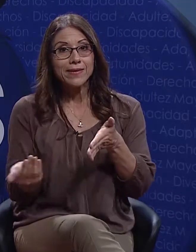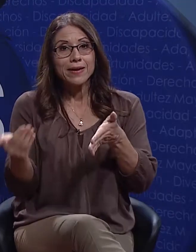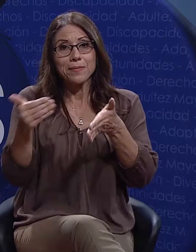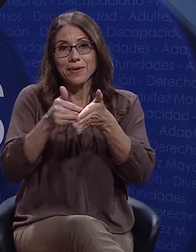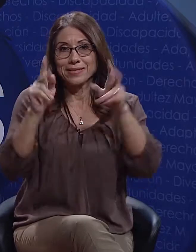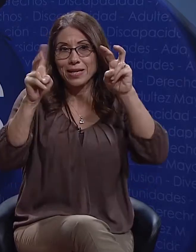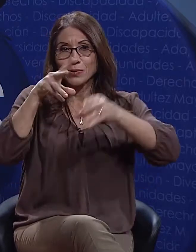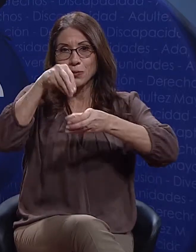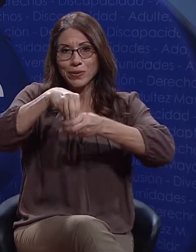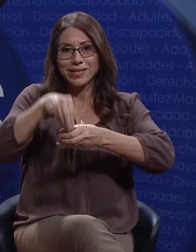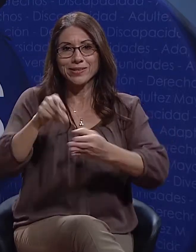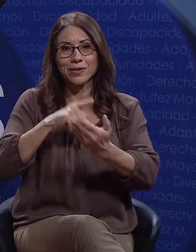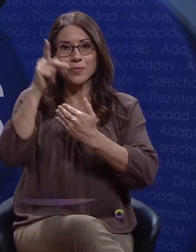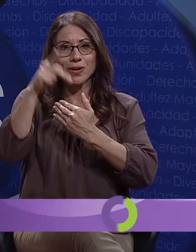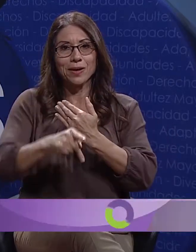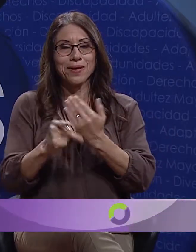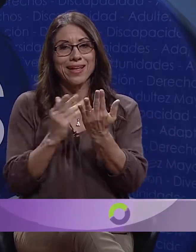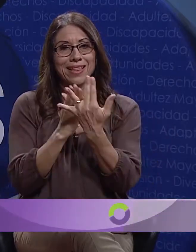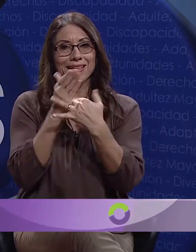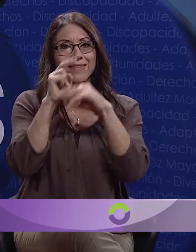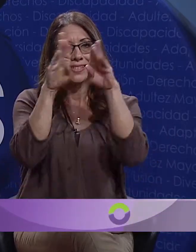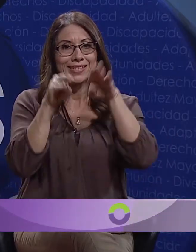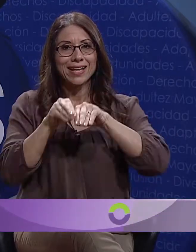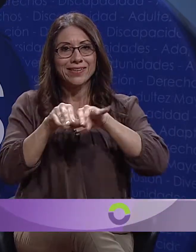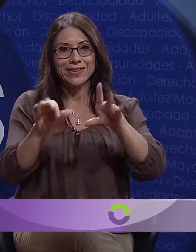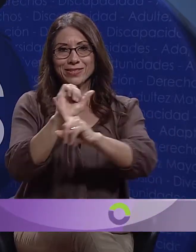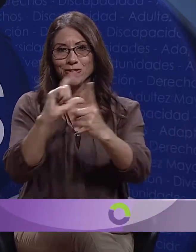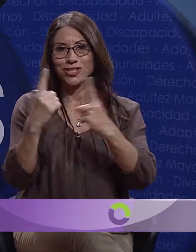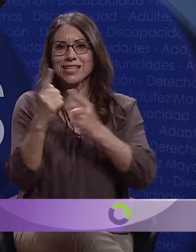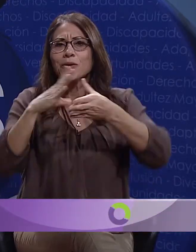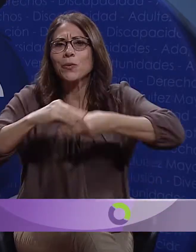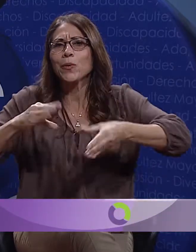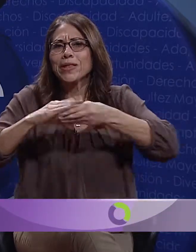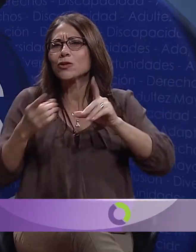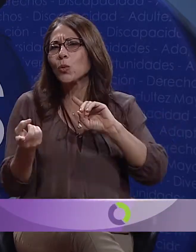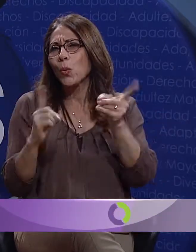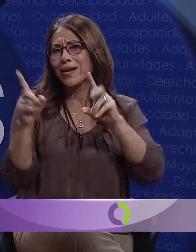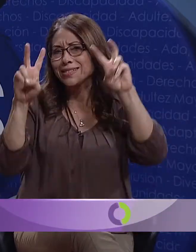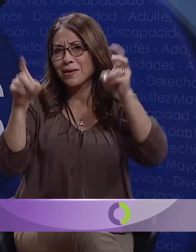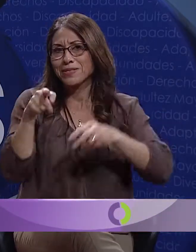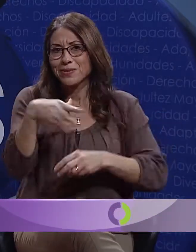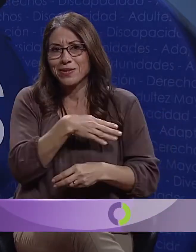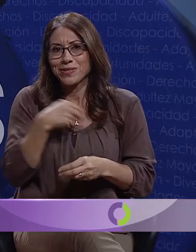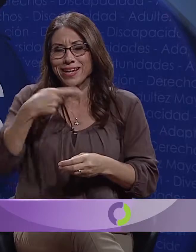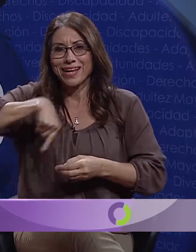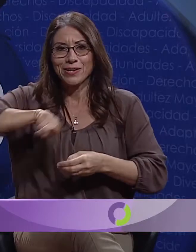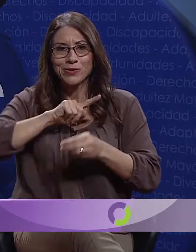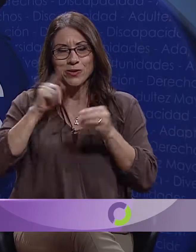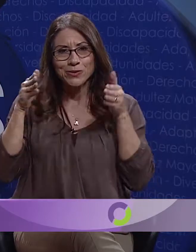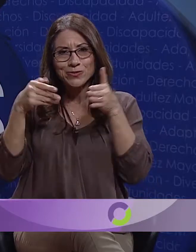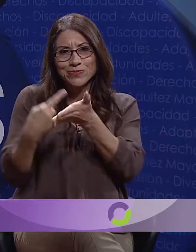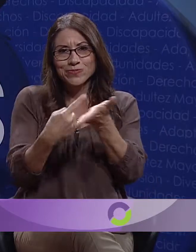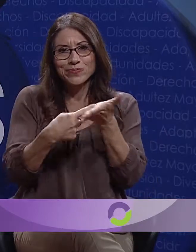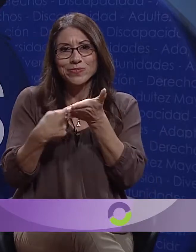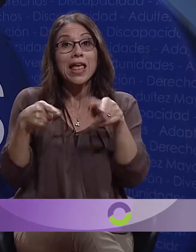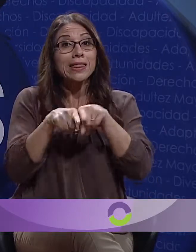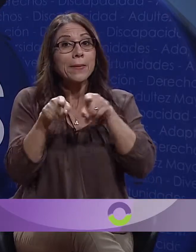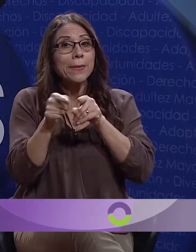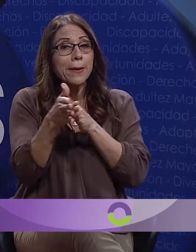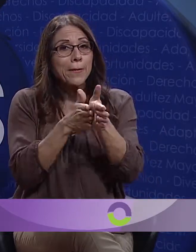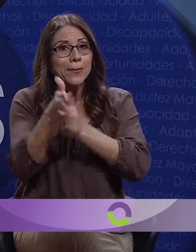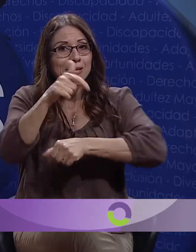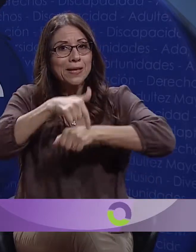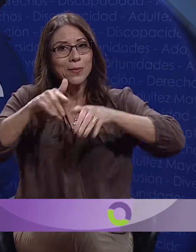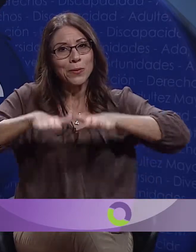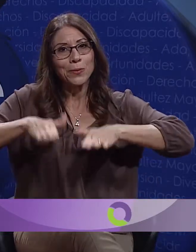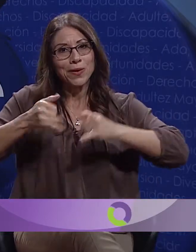Repase los contenidos del programa en nuestras redes sociales y cuéntenos qué temas le gustaría que abordemos. Y también aproveche el tiempo de descanso